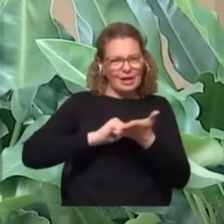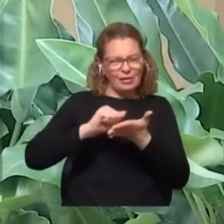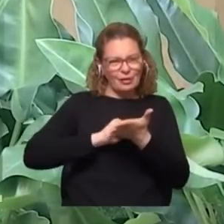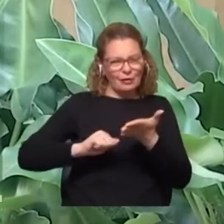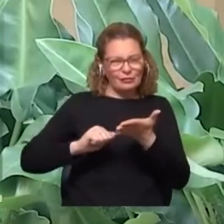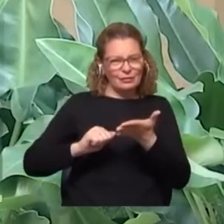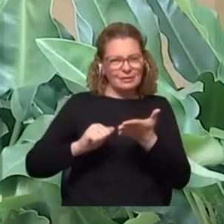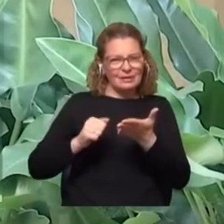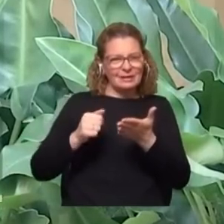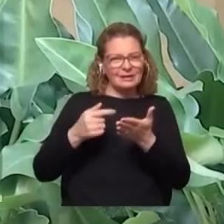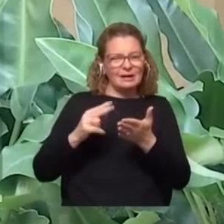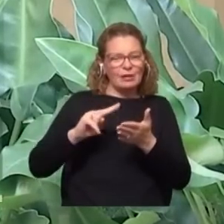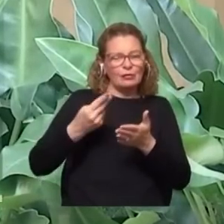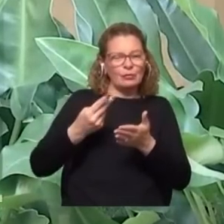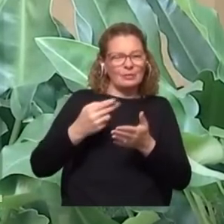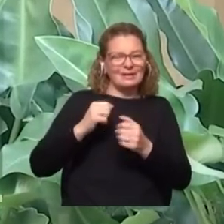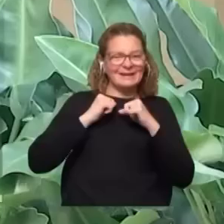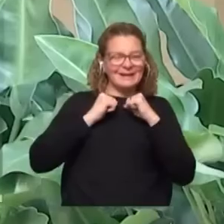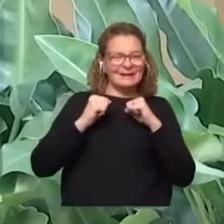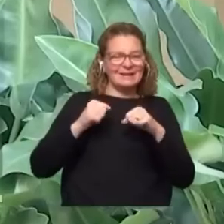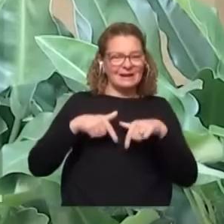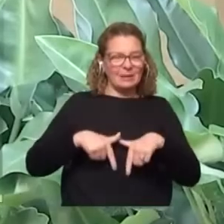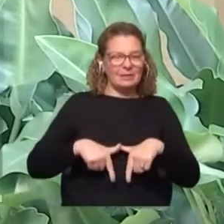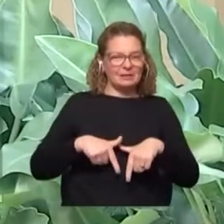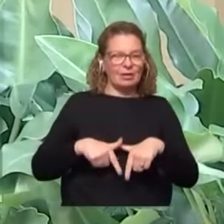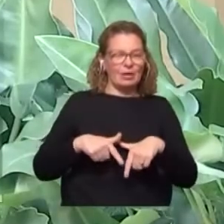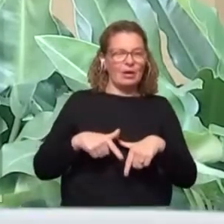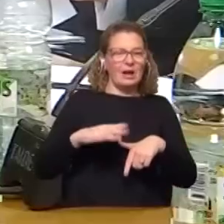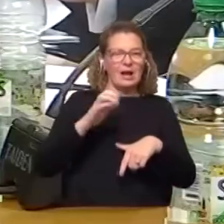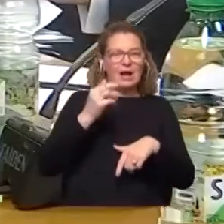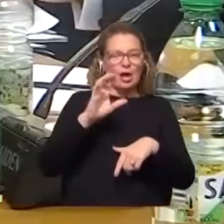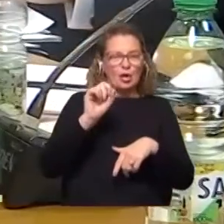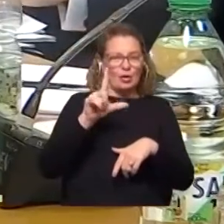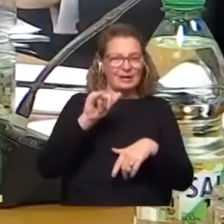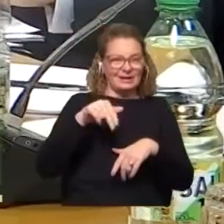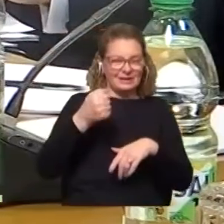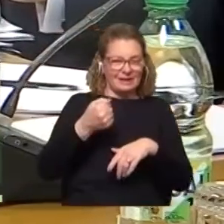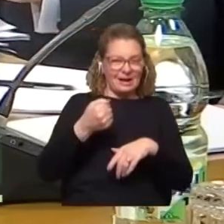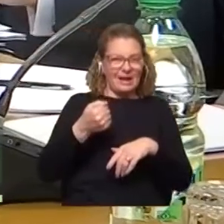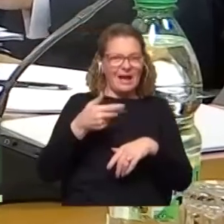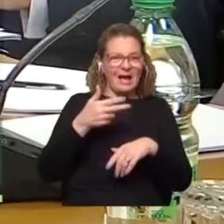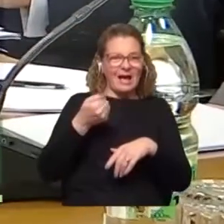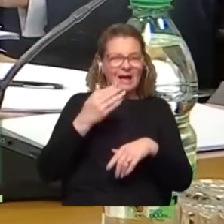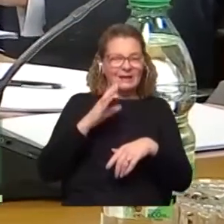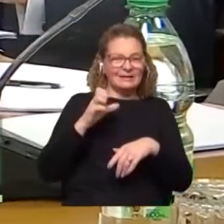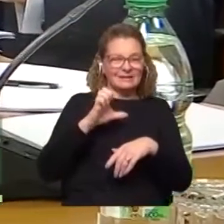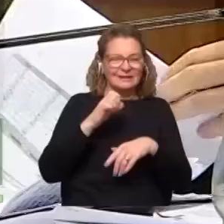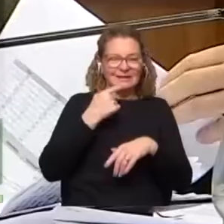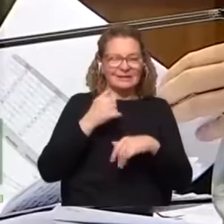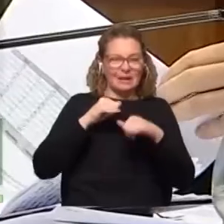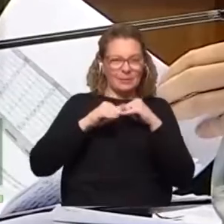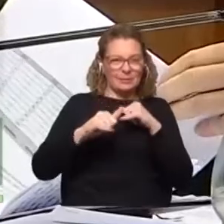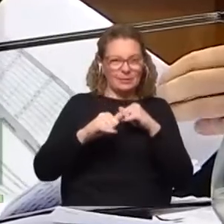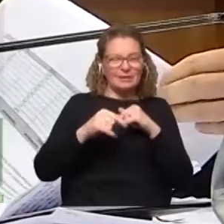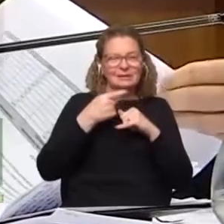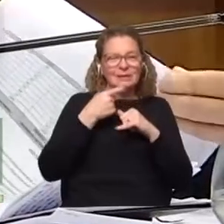en las bandejas de la subsecretaria del ministerio en ese momento Carolina H el asunto de los mails decía Sebastián marcet